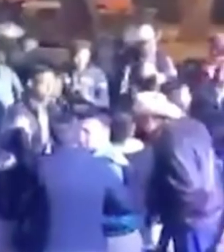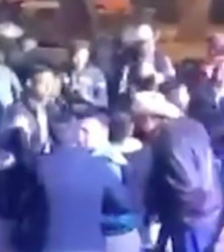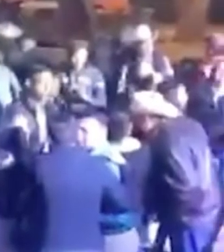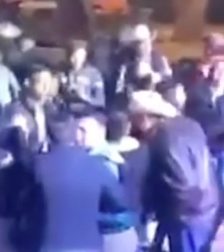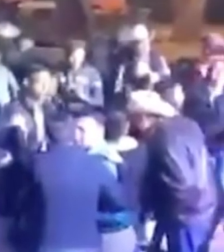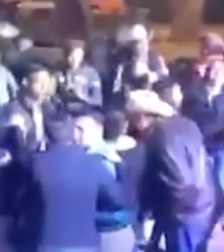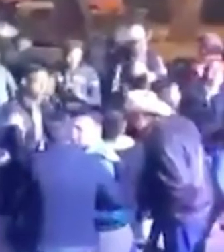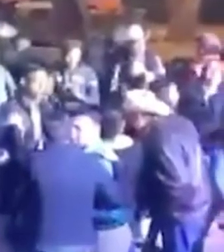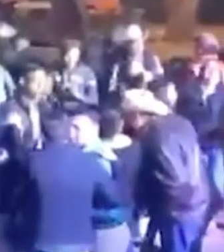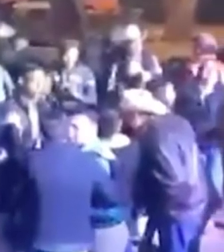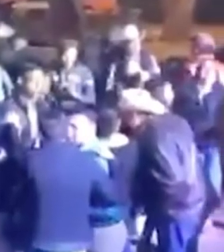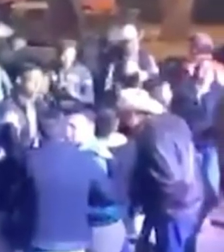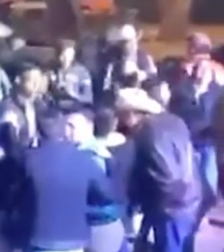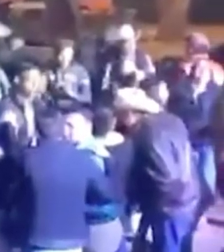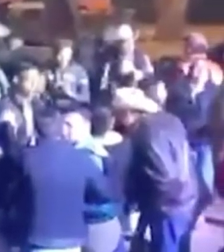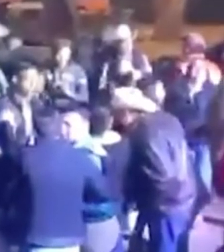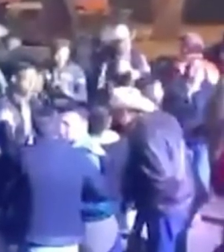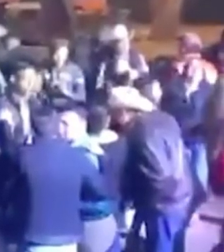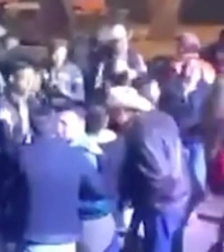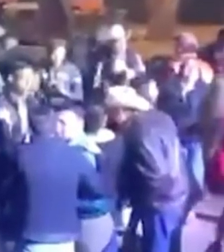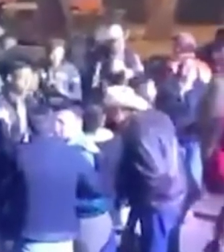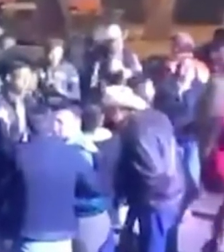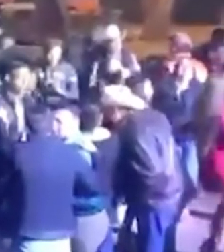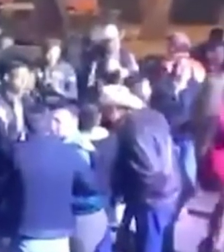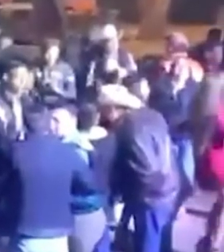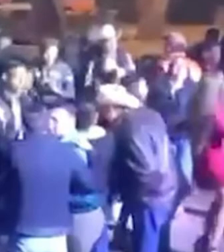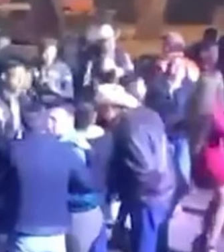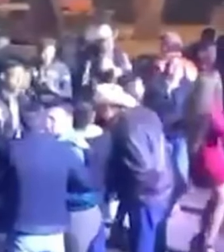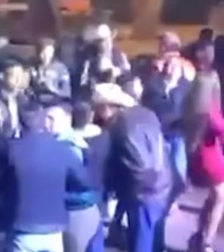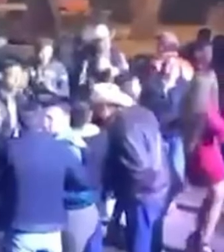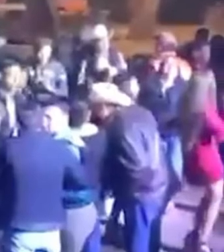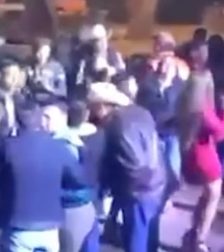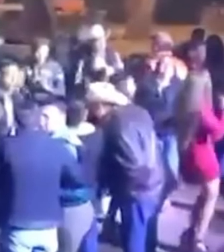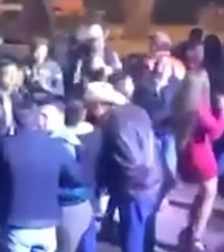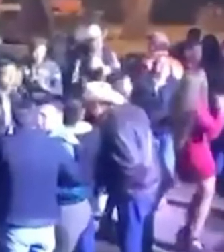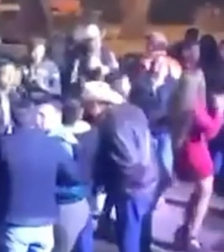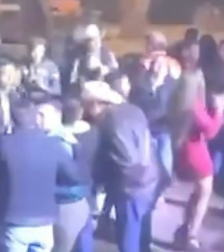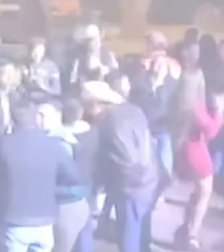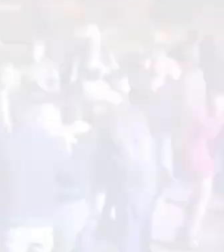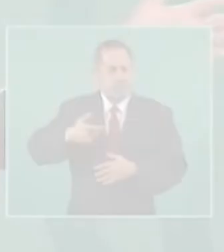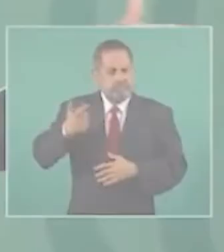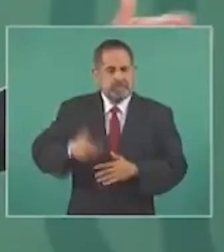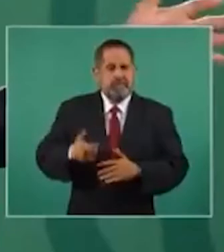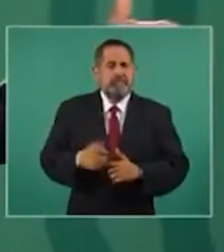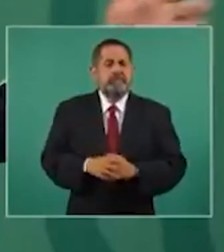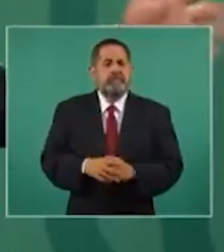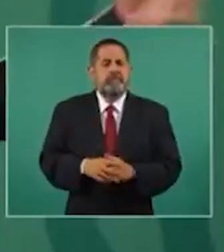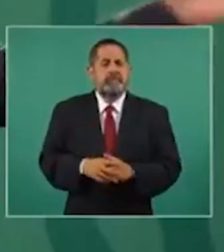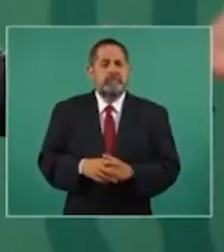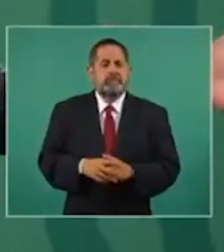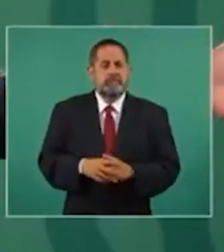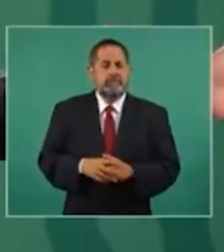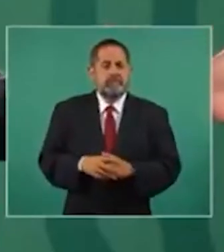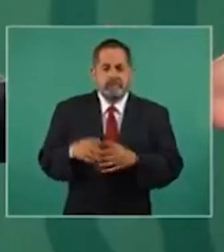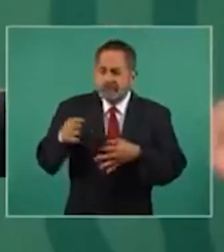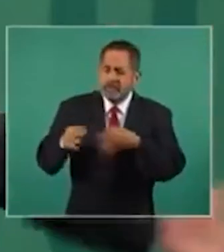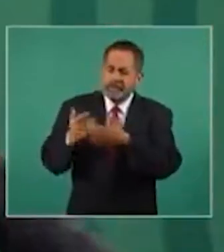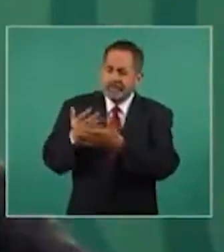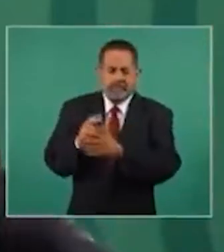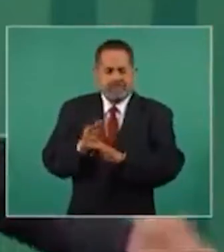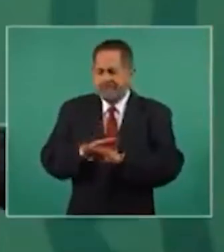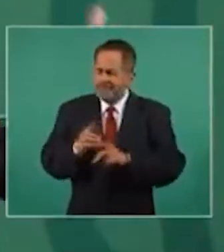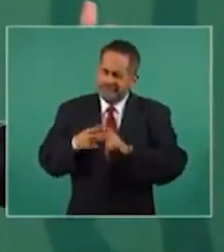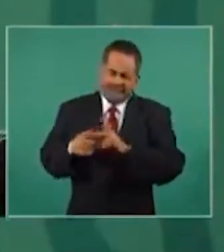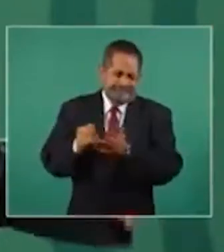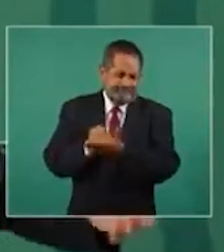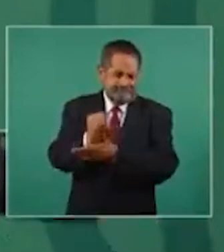en los municipios de Guaymas y Cajeme los casos de COVID han aumentado en los últimos días. Y el presidente López